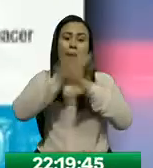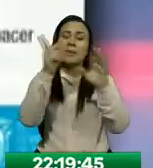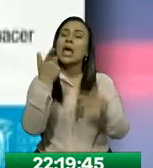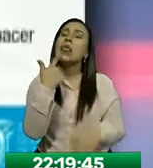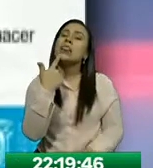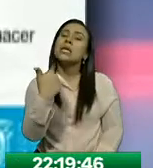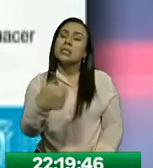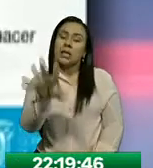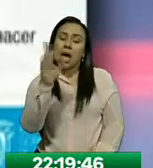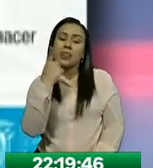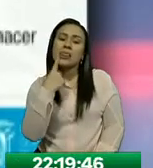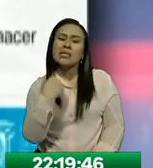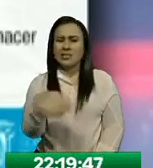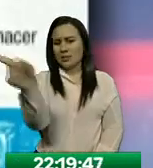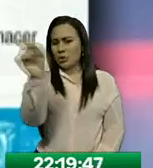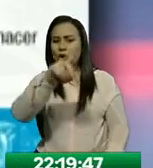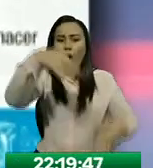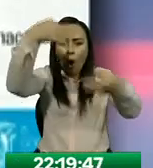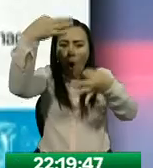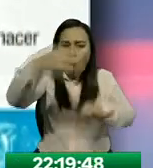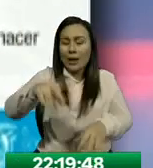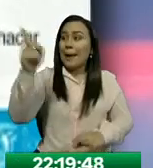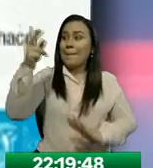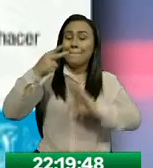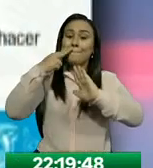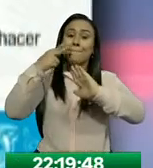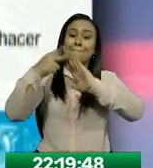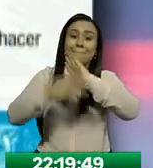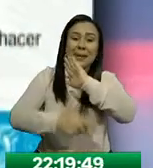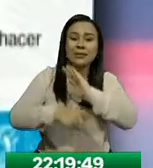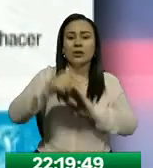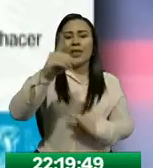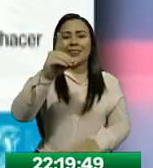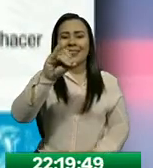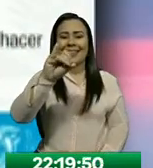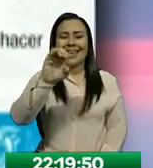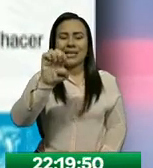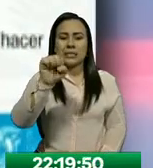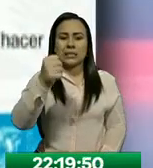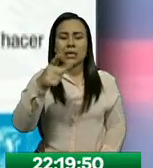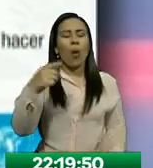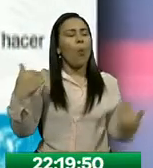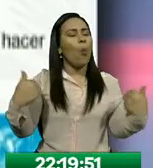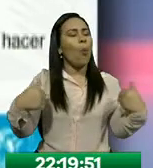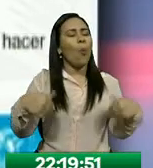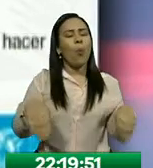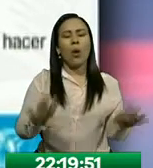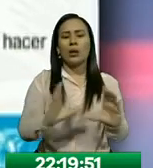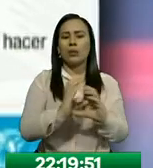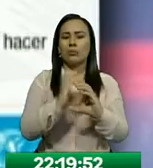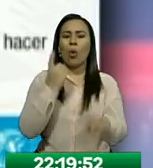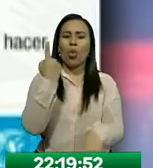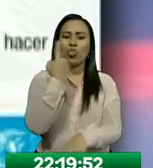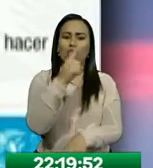parte, el Gobierno Nacional ratificó que el precio del diésel para cualquier tipo de transporte se mantendrá en